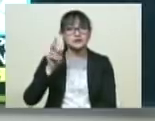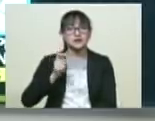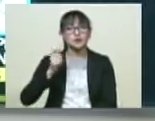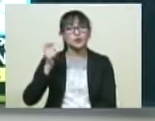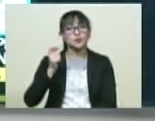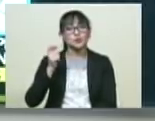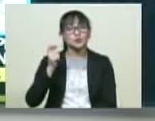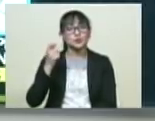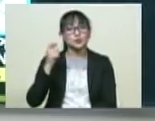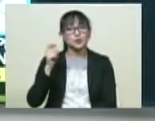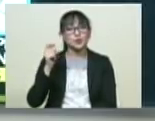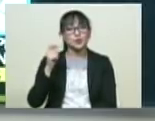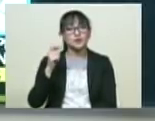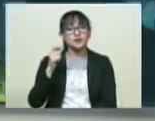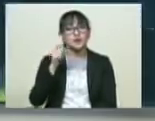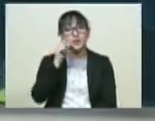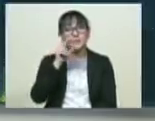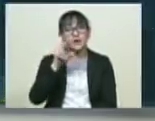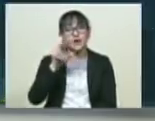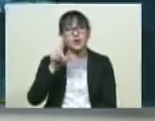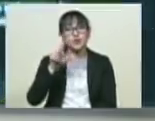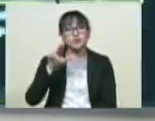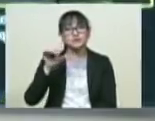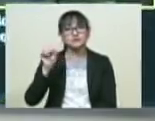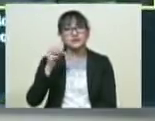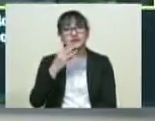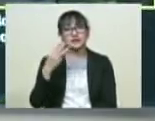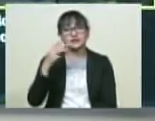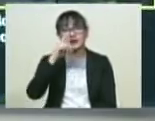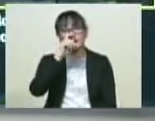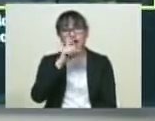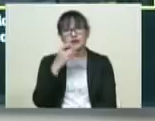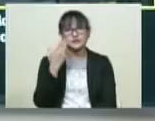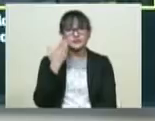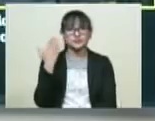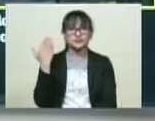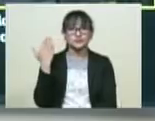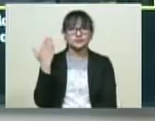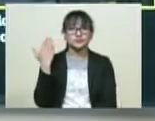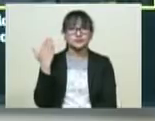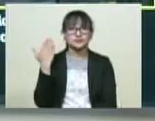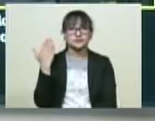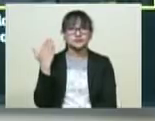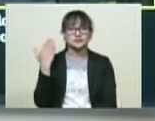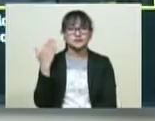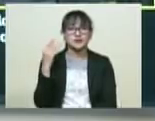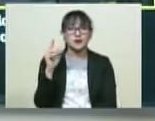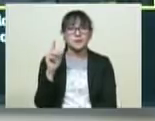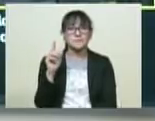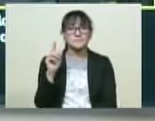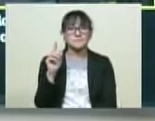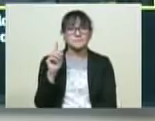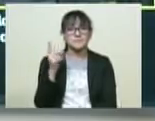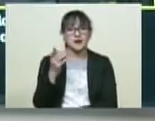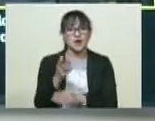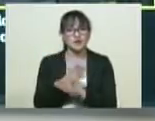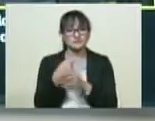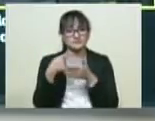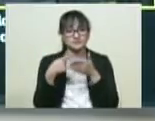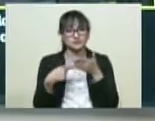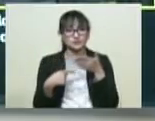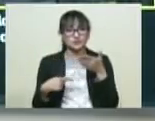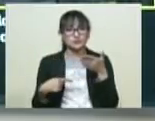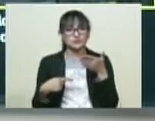Felipe Liar Fernández, de 33 años de edad, que conjuntamente con el primero de los nombrados